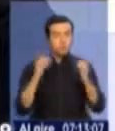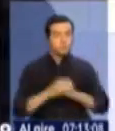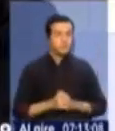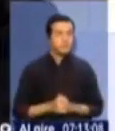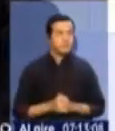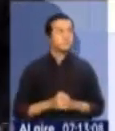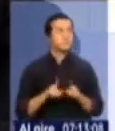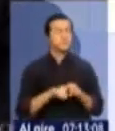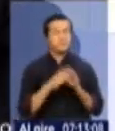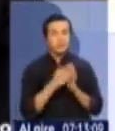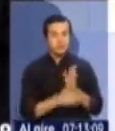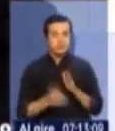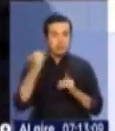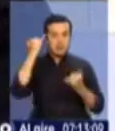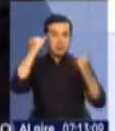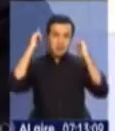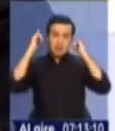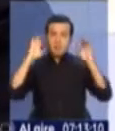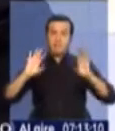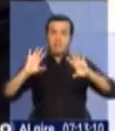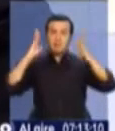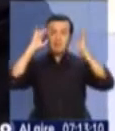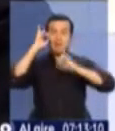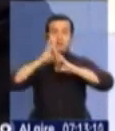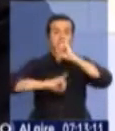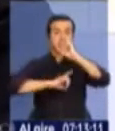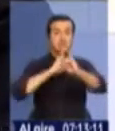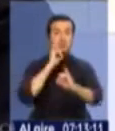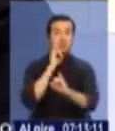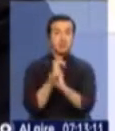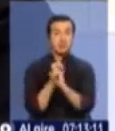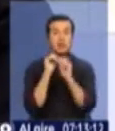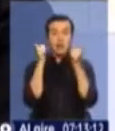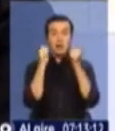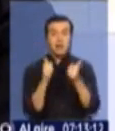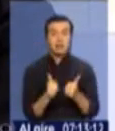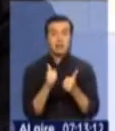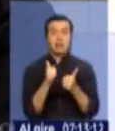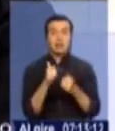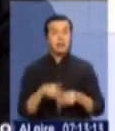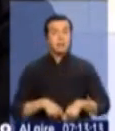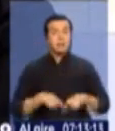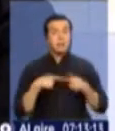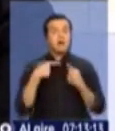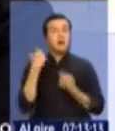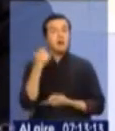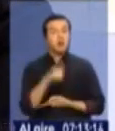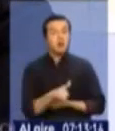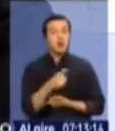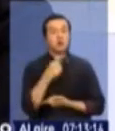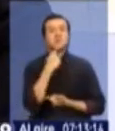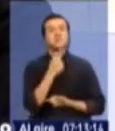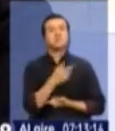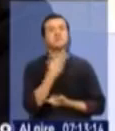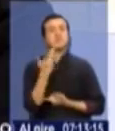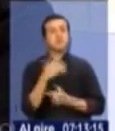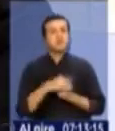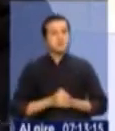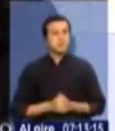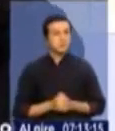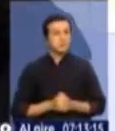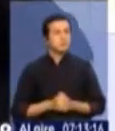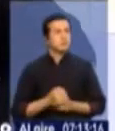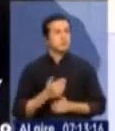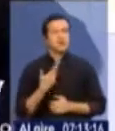idea del festival internacional de artes vivas en el hoja se dijo y porque nosotros somos así esas